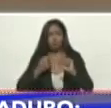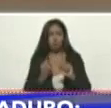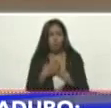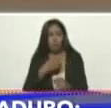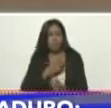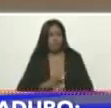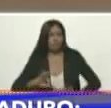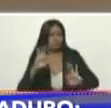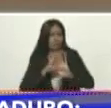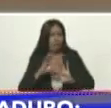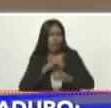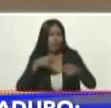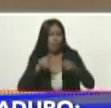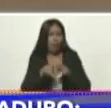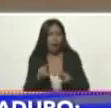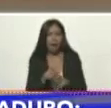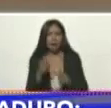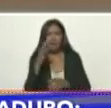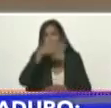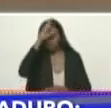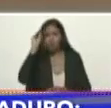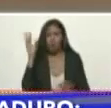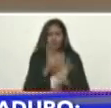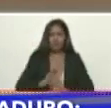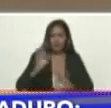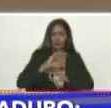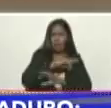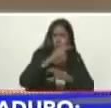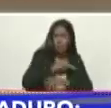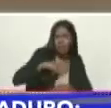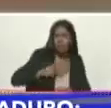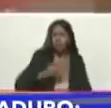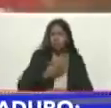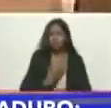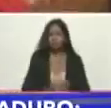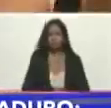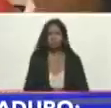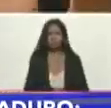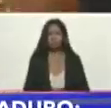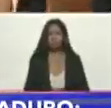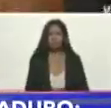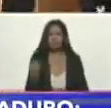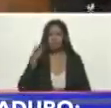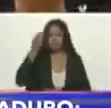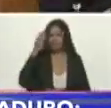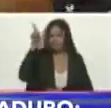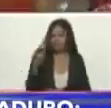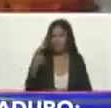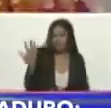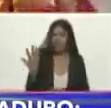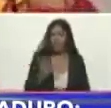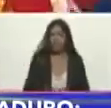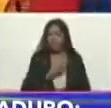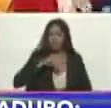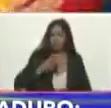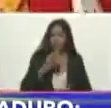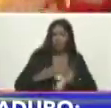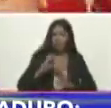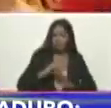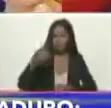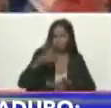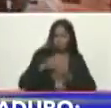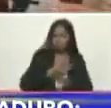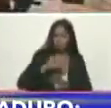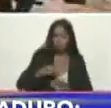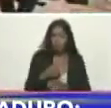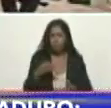poder nadie, ni Donald Trump, ni nadie va a poder con nosotros. ¿Qué se cree esa gente? Con nosotros no puede nadie.